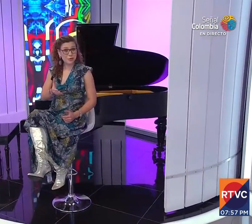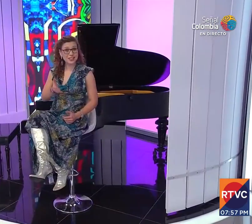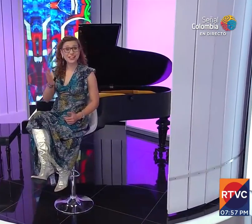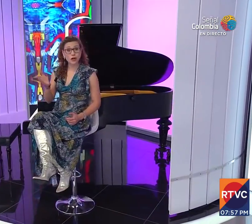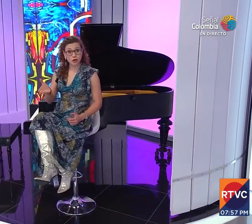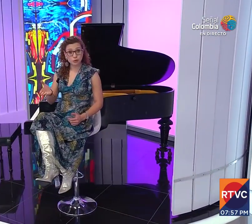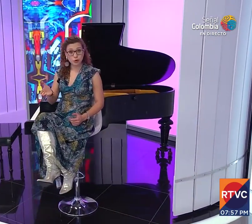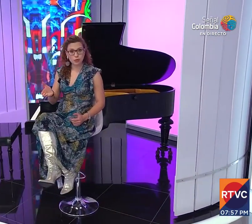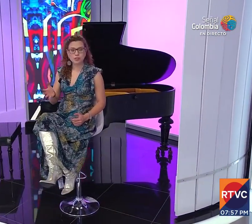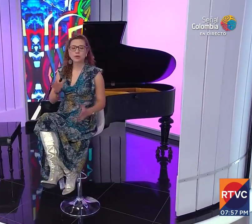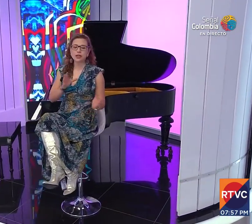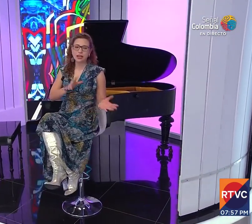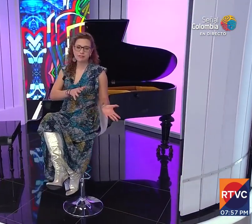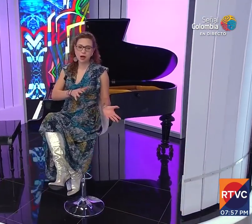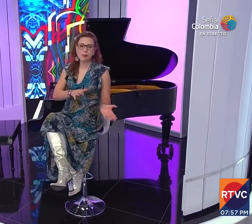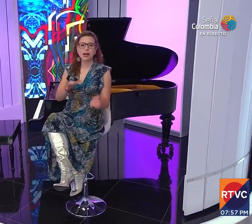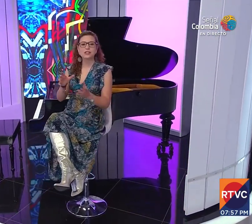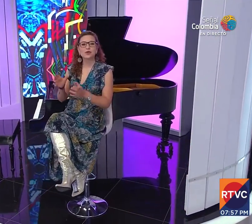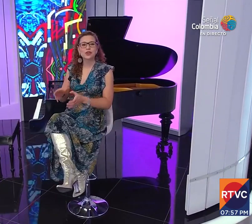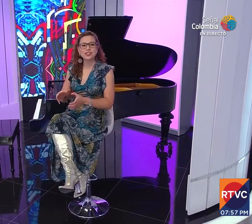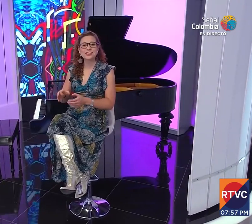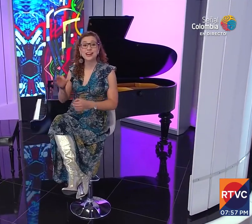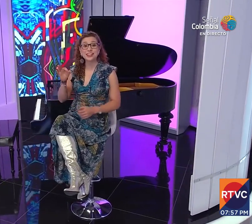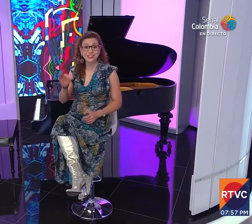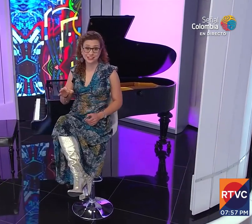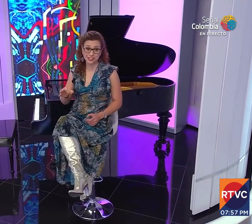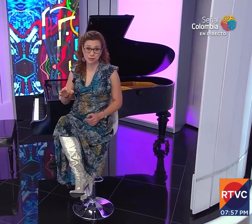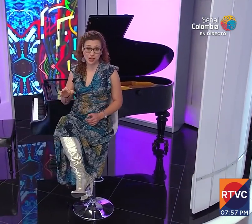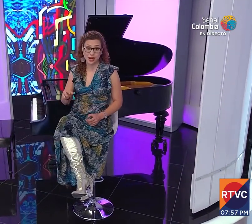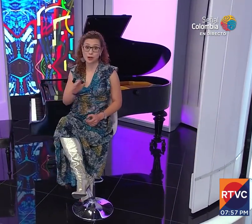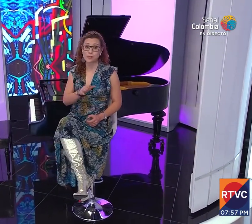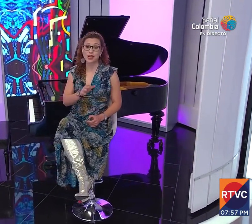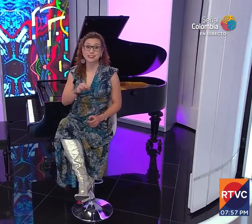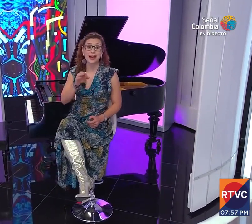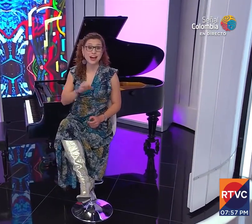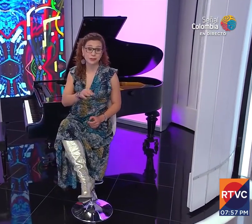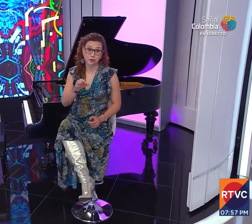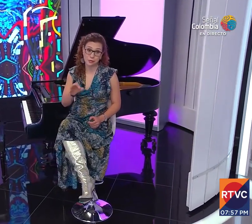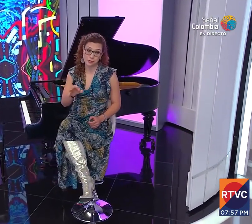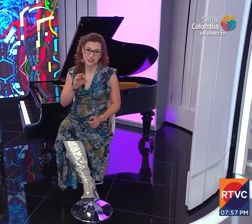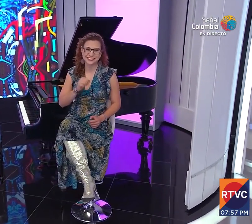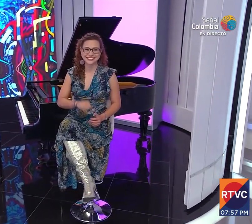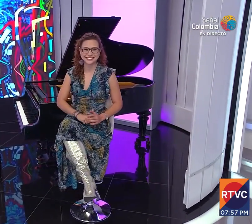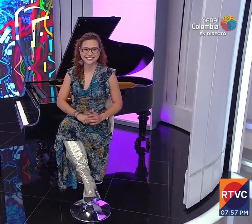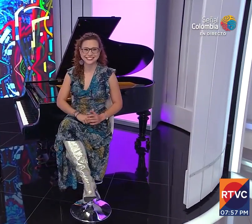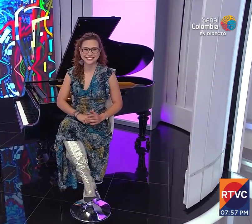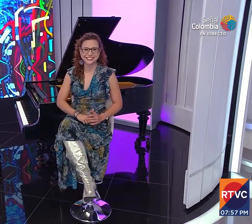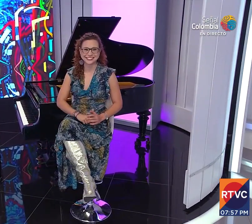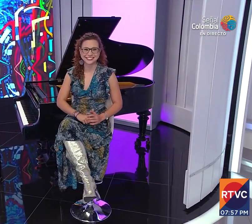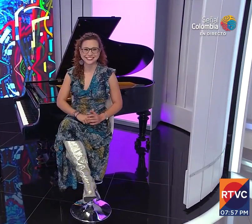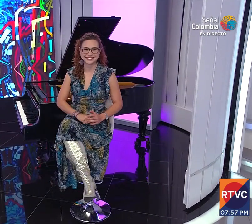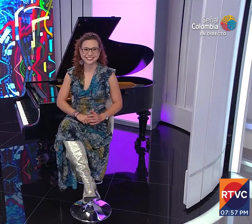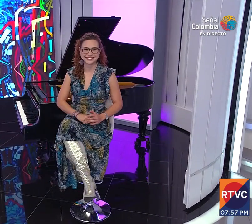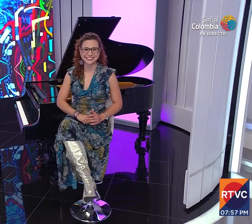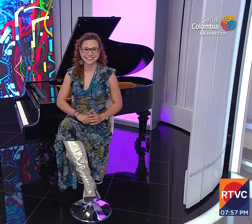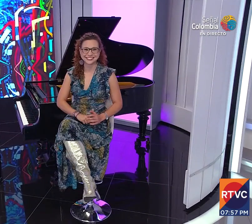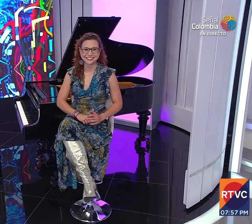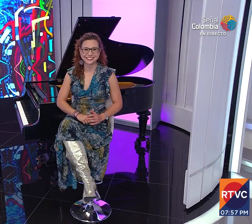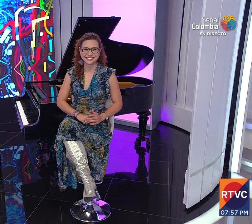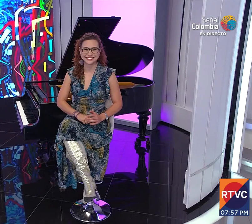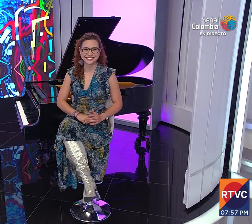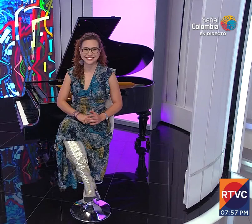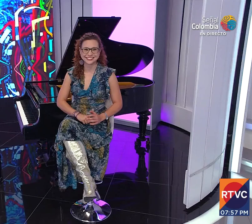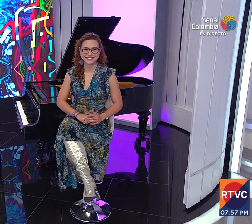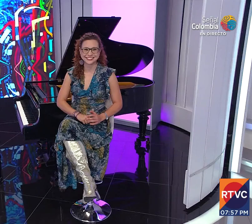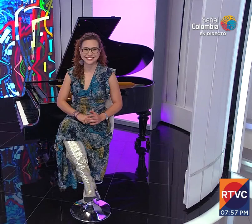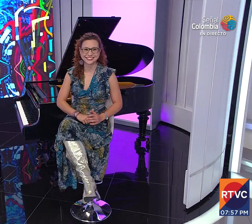Con la fama llegaron los problemas, porque la fama es sonrisa y tristeza pagada, como canta Héctor Lavoe. Yo soy la fama,